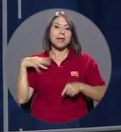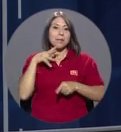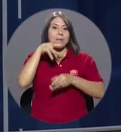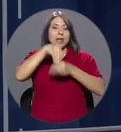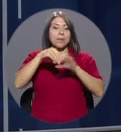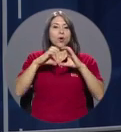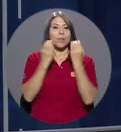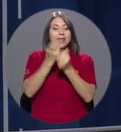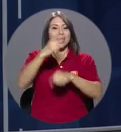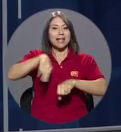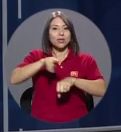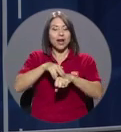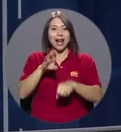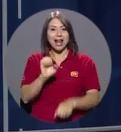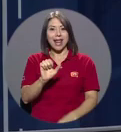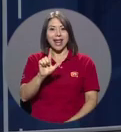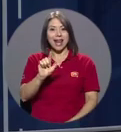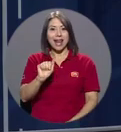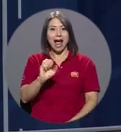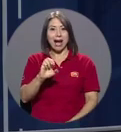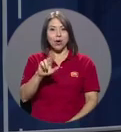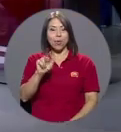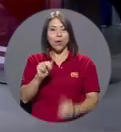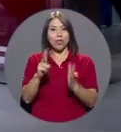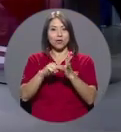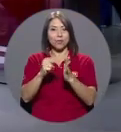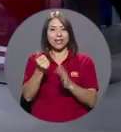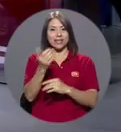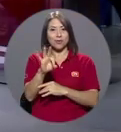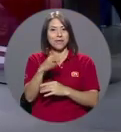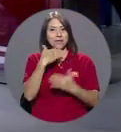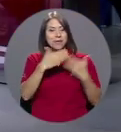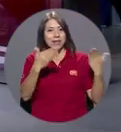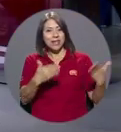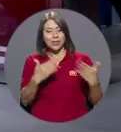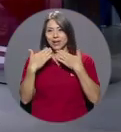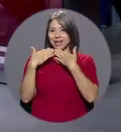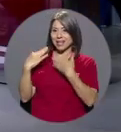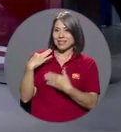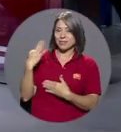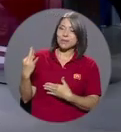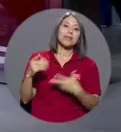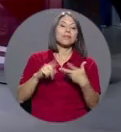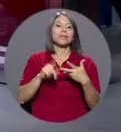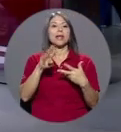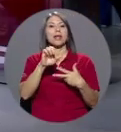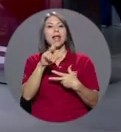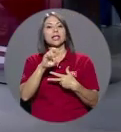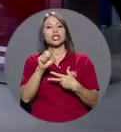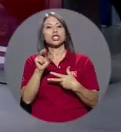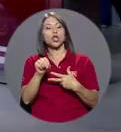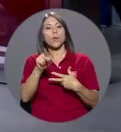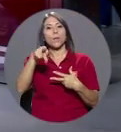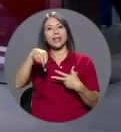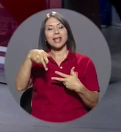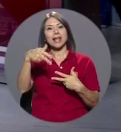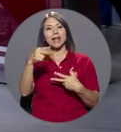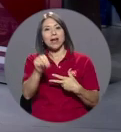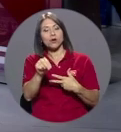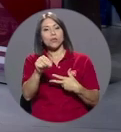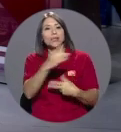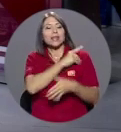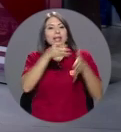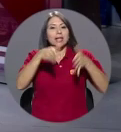Comité Nacional del LACUA 19. Bienvenido. Muchas gracias por la invitación. Y también nos acompaña Nelson Peña Navarro, quien